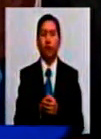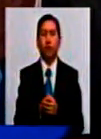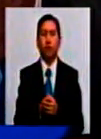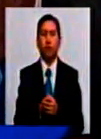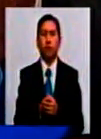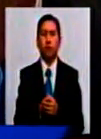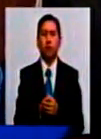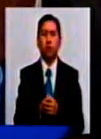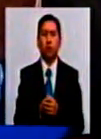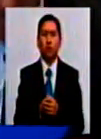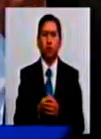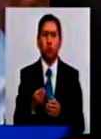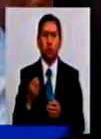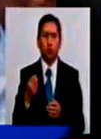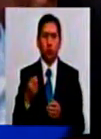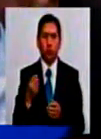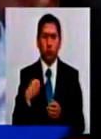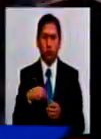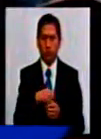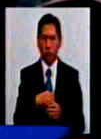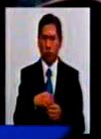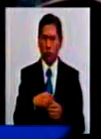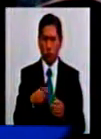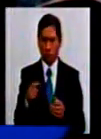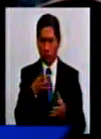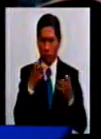¿no querríamos tener una salida al mar?